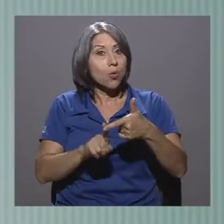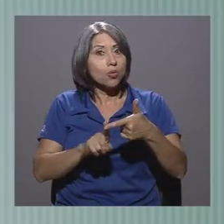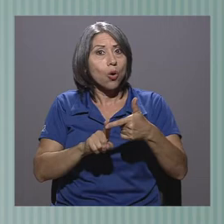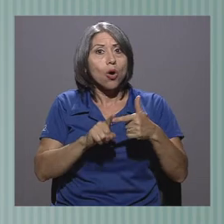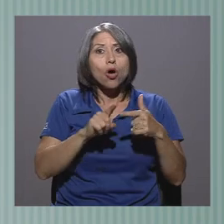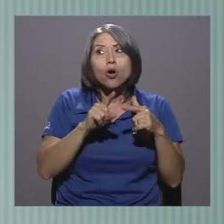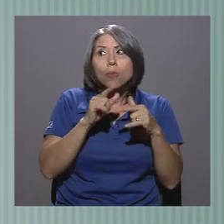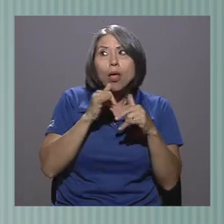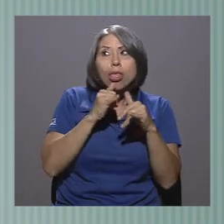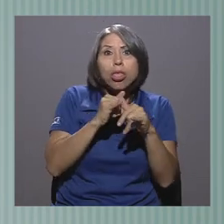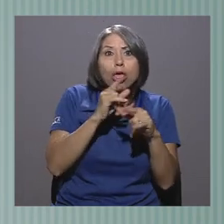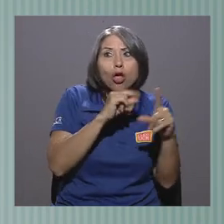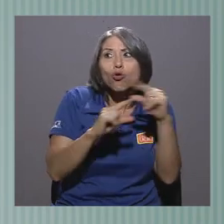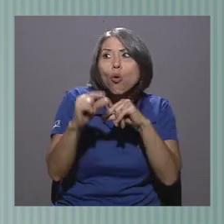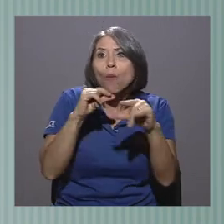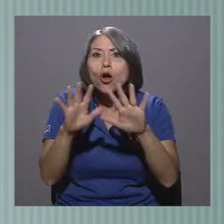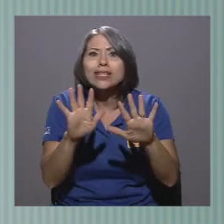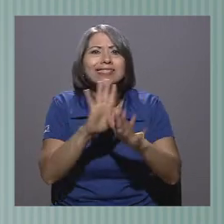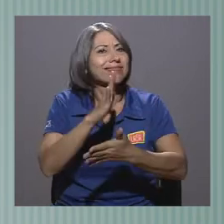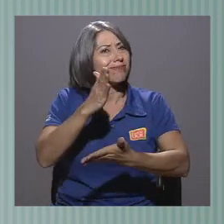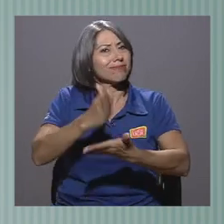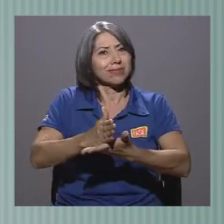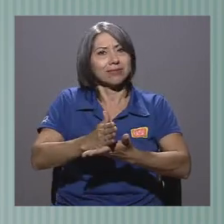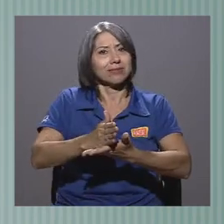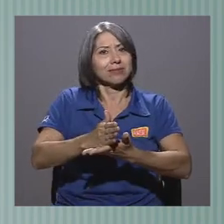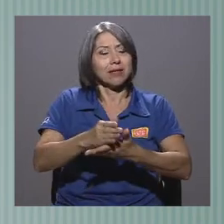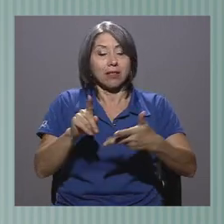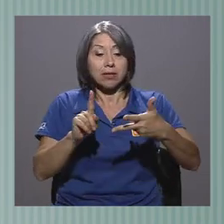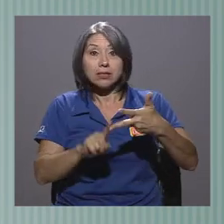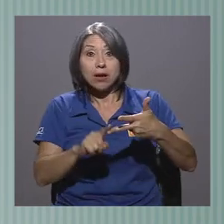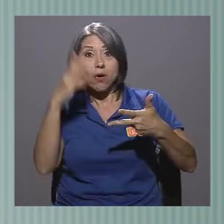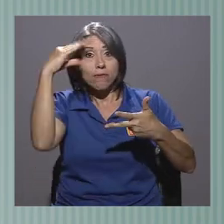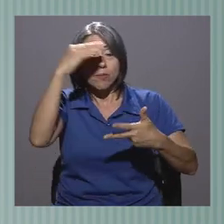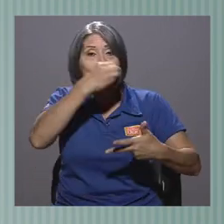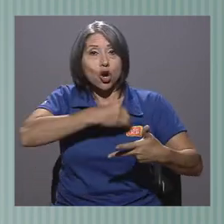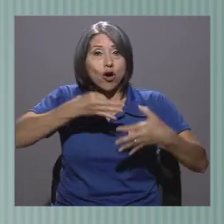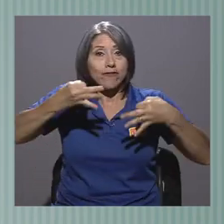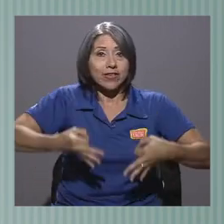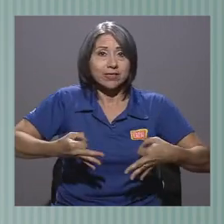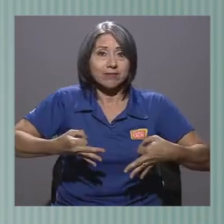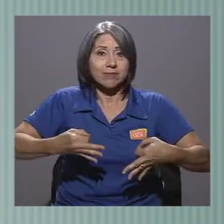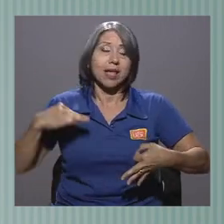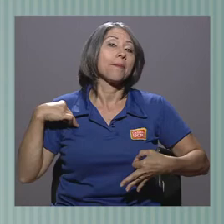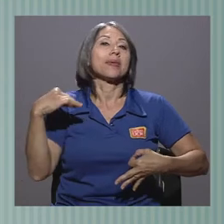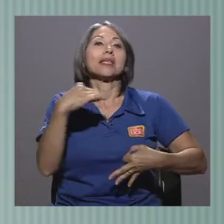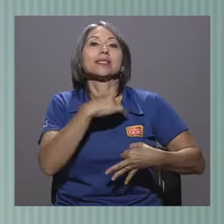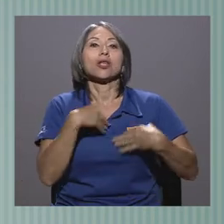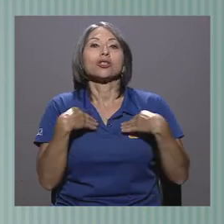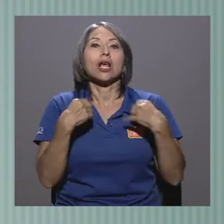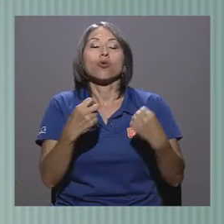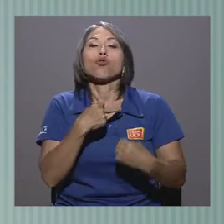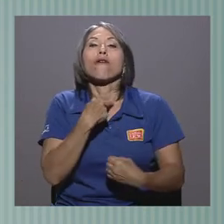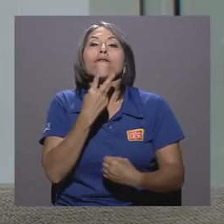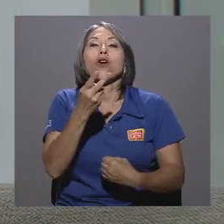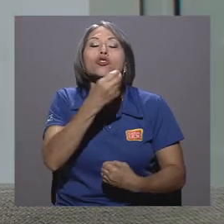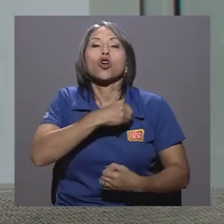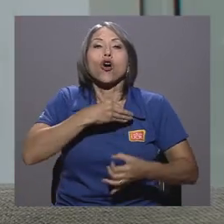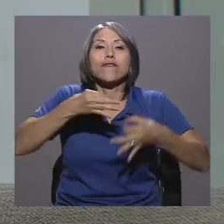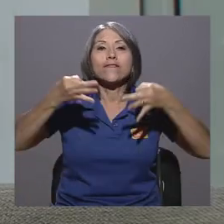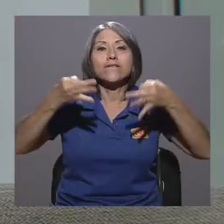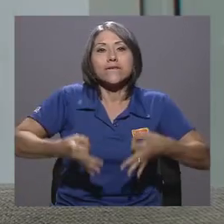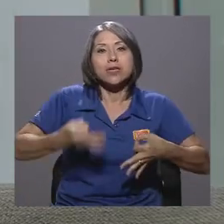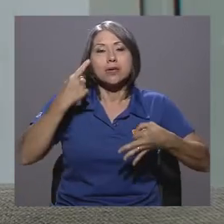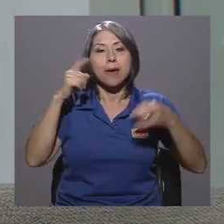rumores. Tercero, fuentes oficiales. El Ministerio de Salud tiene la voz oficial a nivel de país para